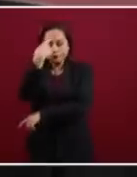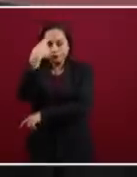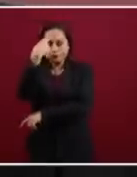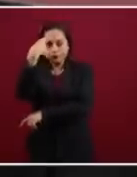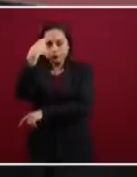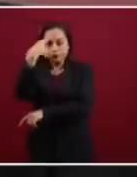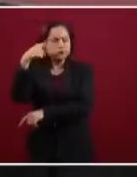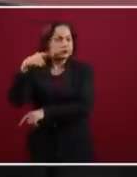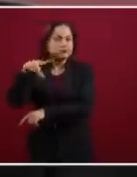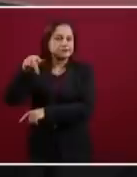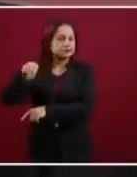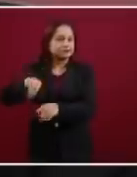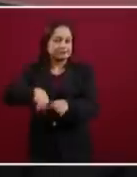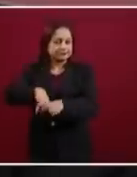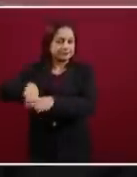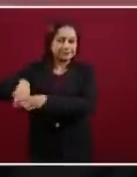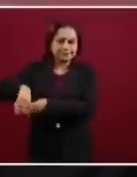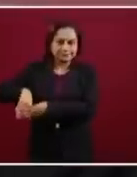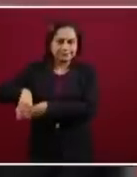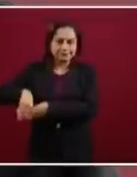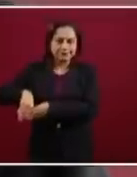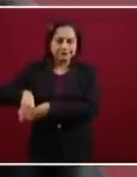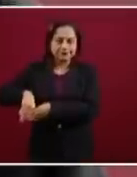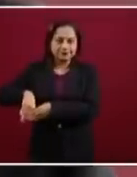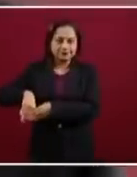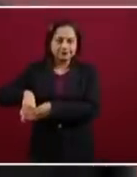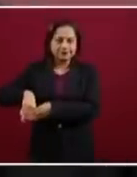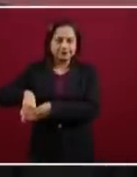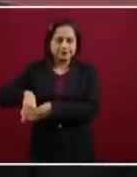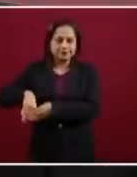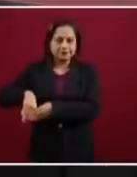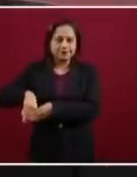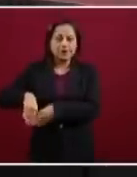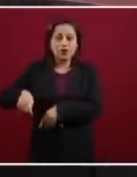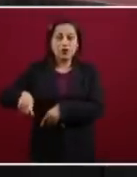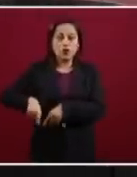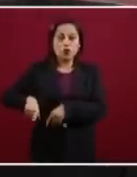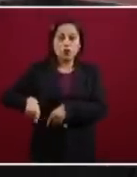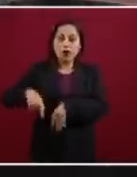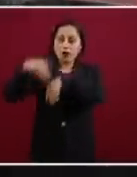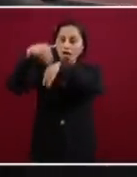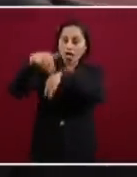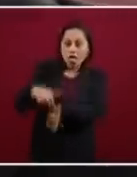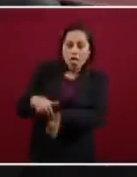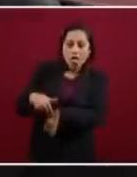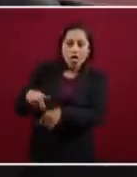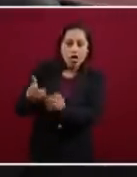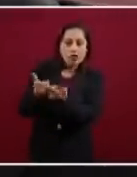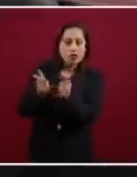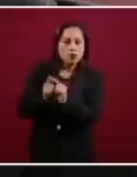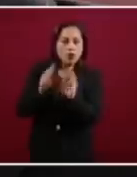no subordinado a ninguna organización delictiva